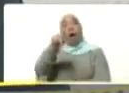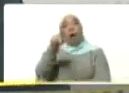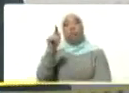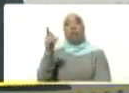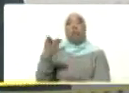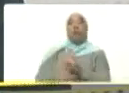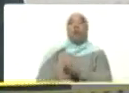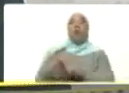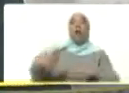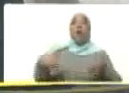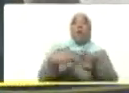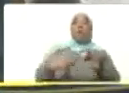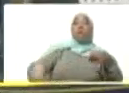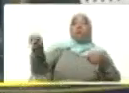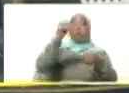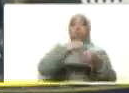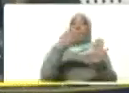Complementa estas otras organizaciones.